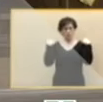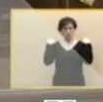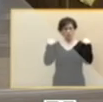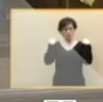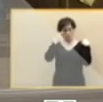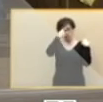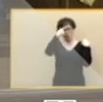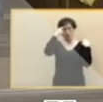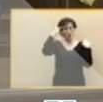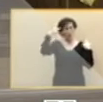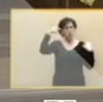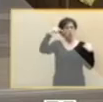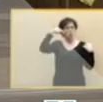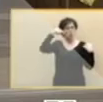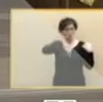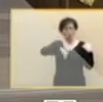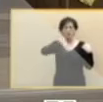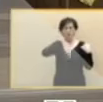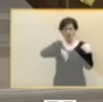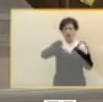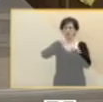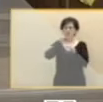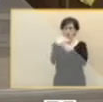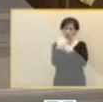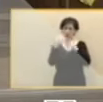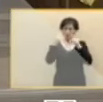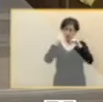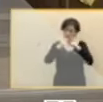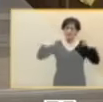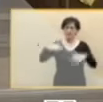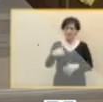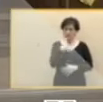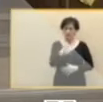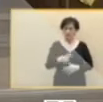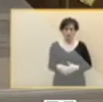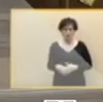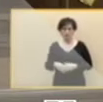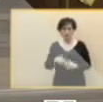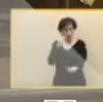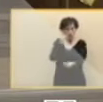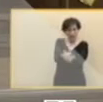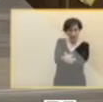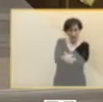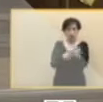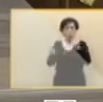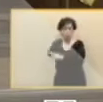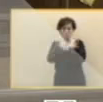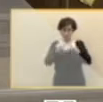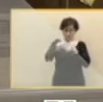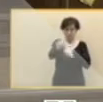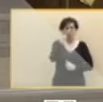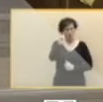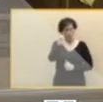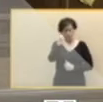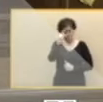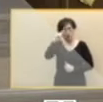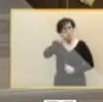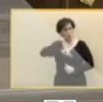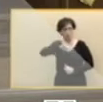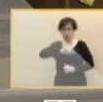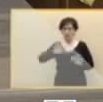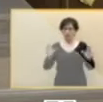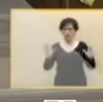lo han condenado, aunque luego no lo. En la ejecución lo en ha. La, en la foco. Condena de Filesa, Fanchoven, que era el contable